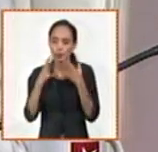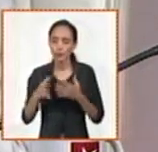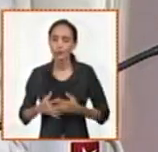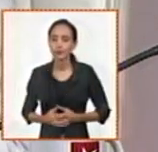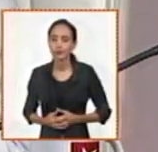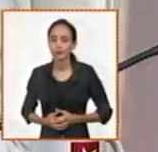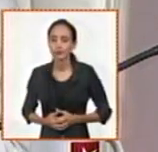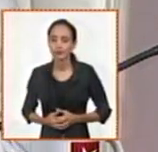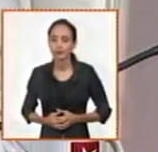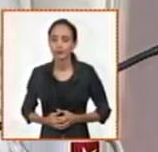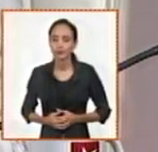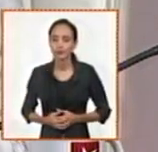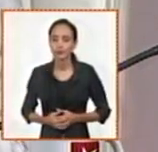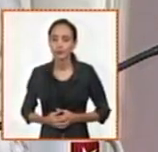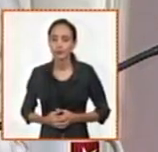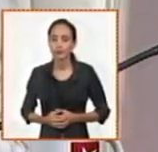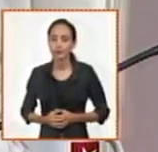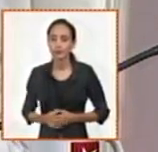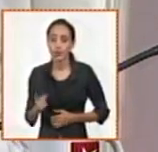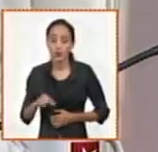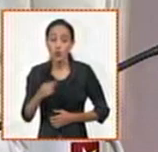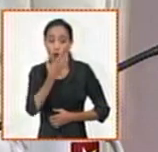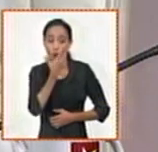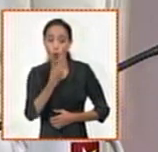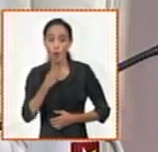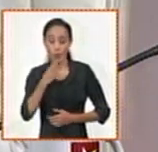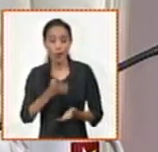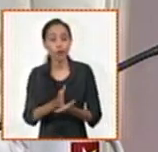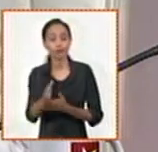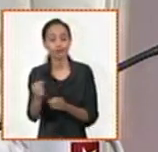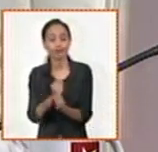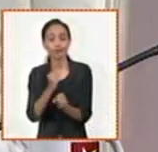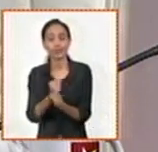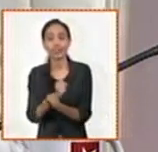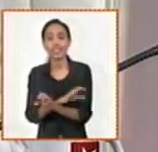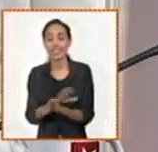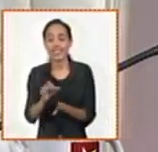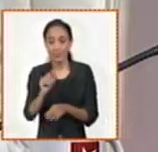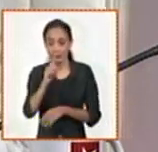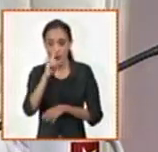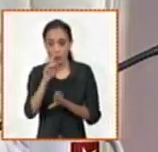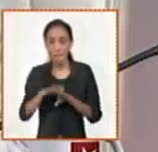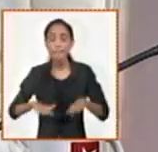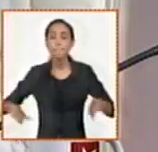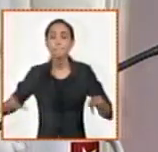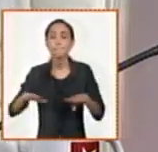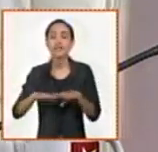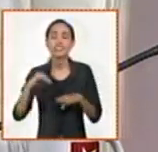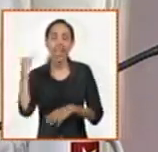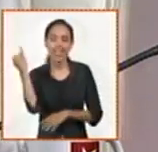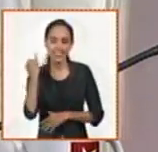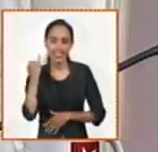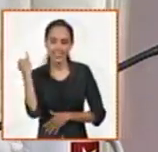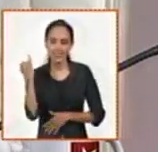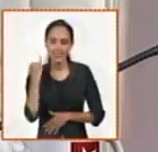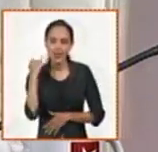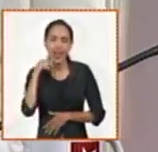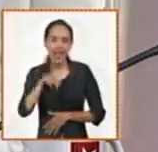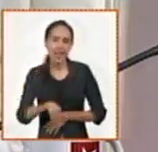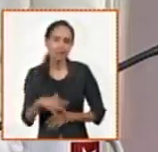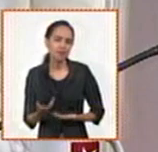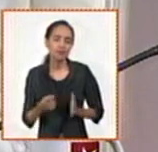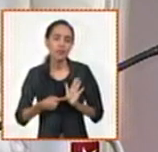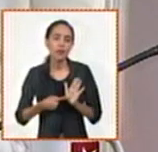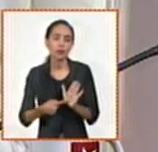la juventud, o sea, como garantía de relevo, y cerramos con una mesa internacional donde vamos a